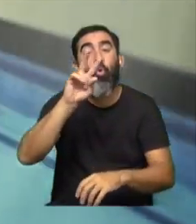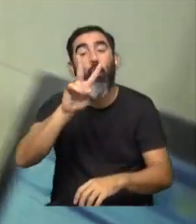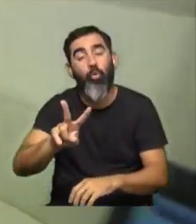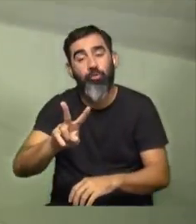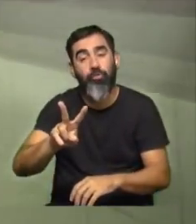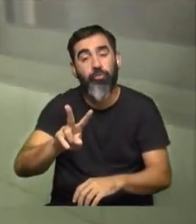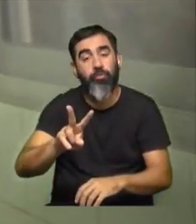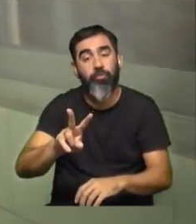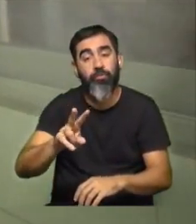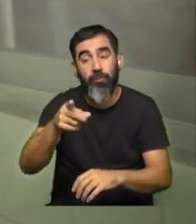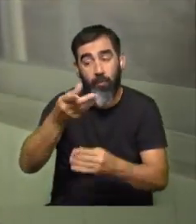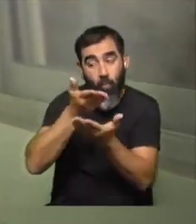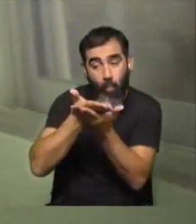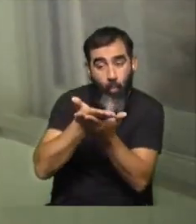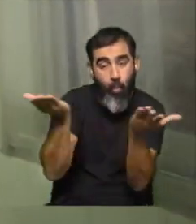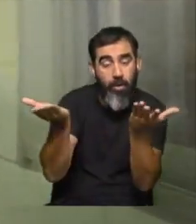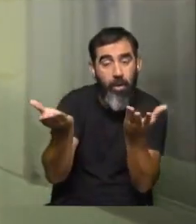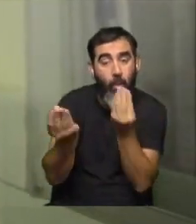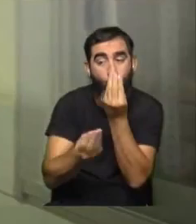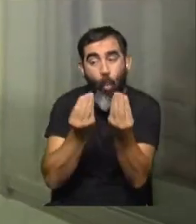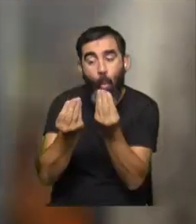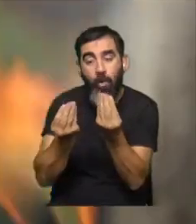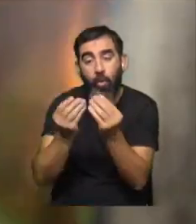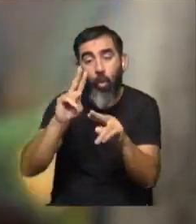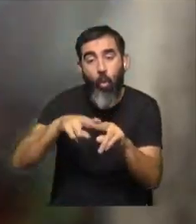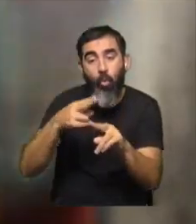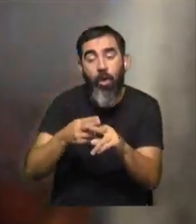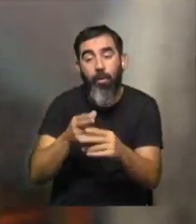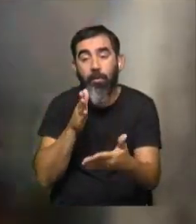es lo que nos indica cuándo tenemos que recargar la leña.